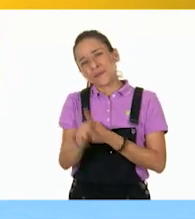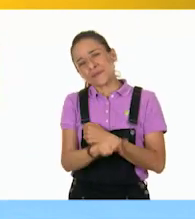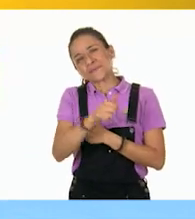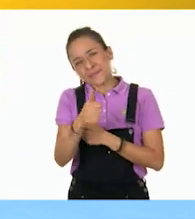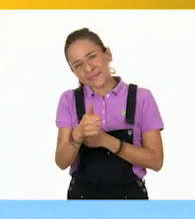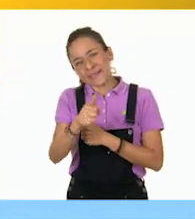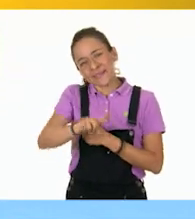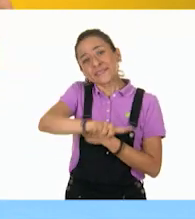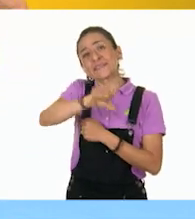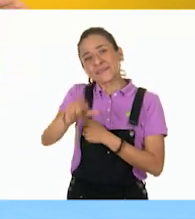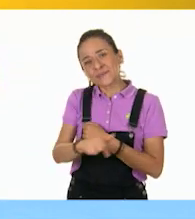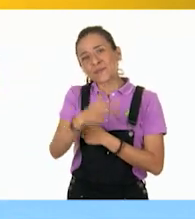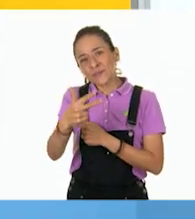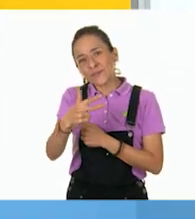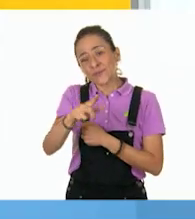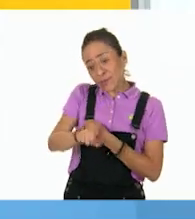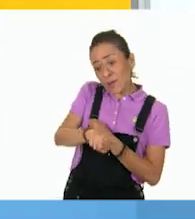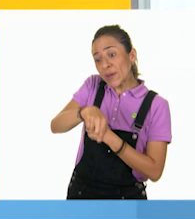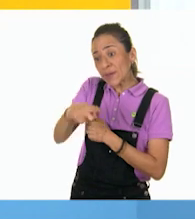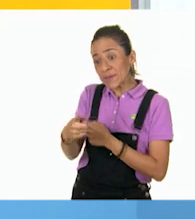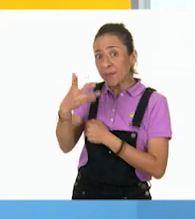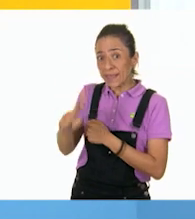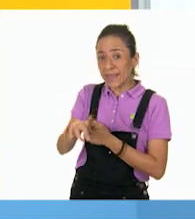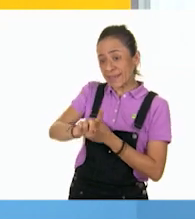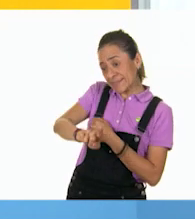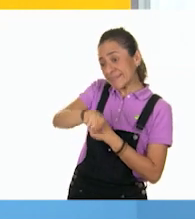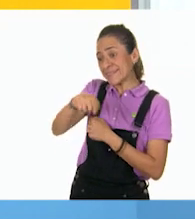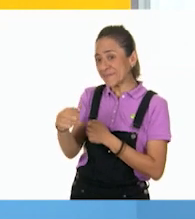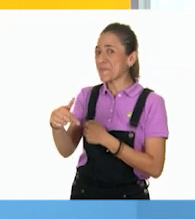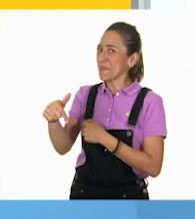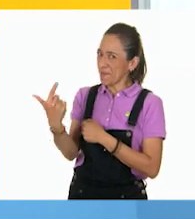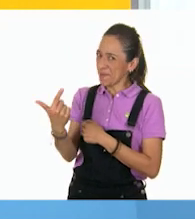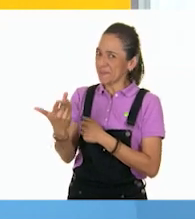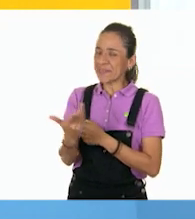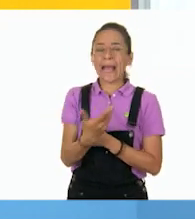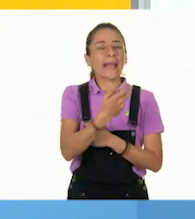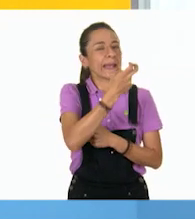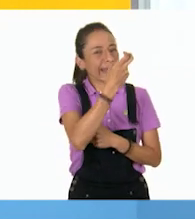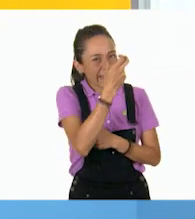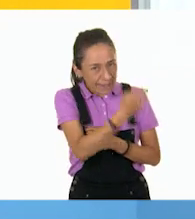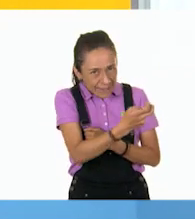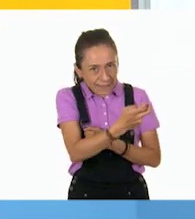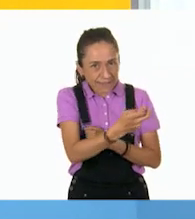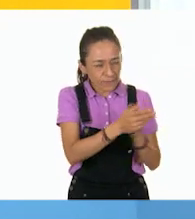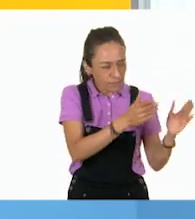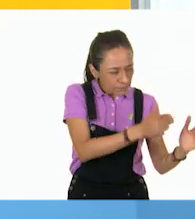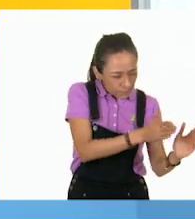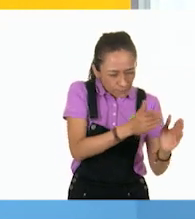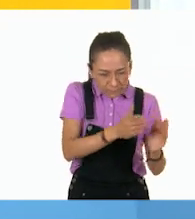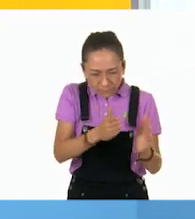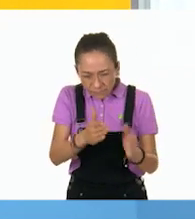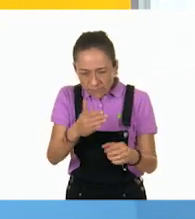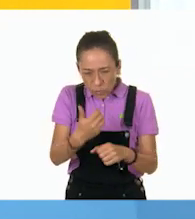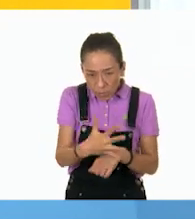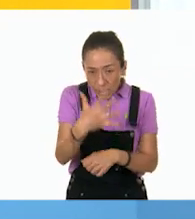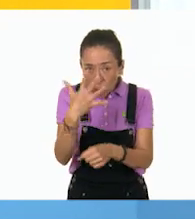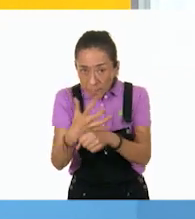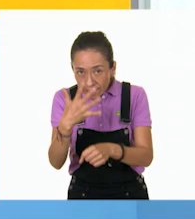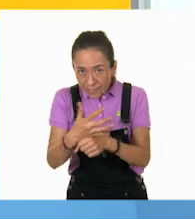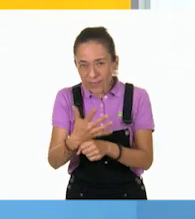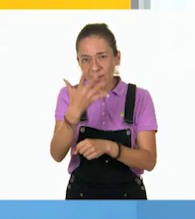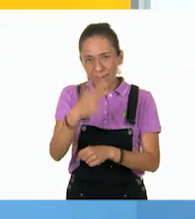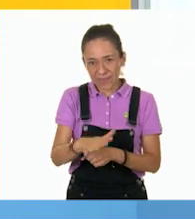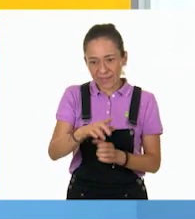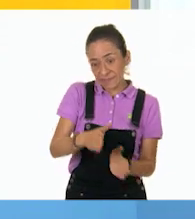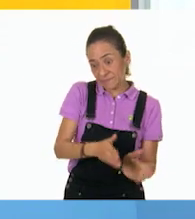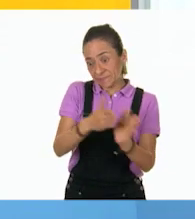y luego el 10, y luego el 12, y así. Así es. El quinto término va a ser el 10, el sexto